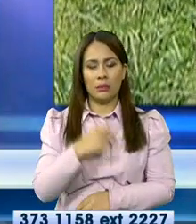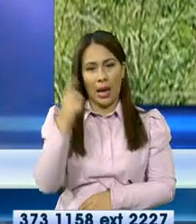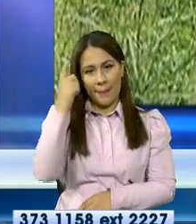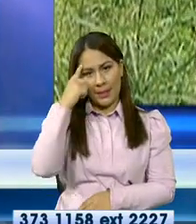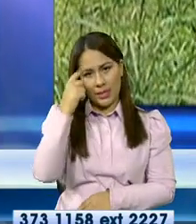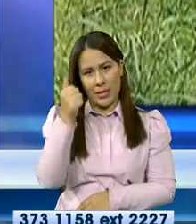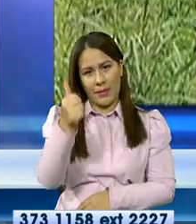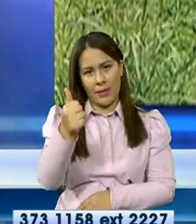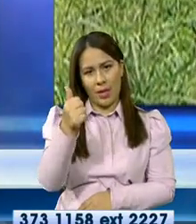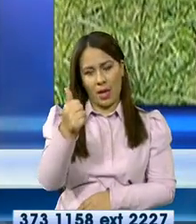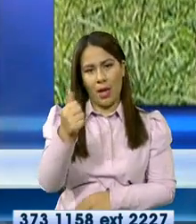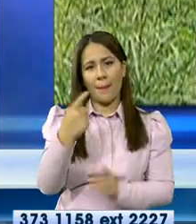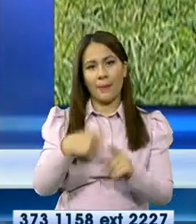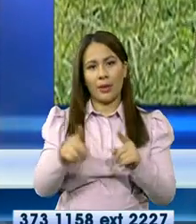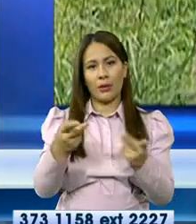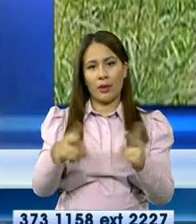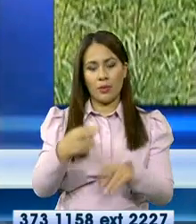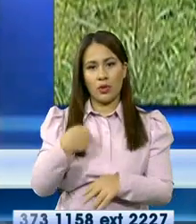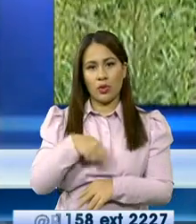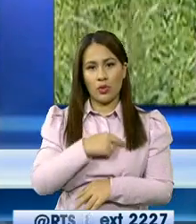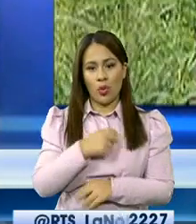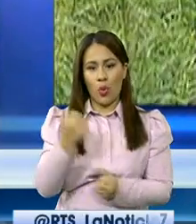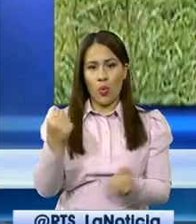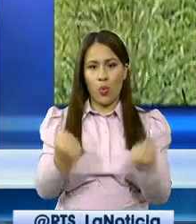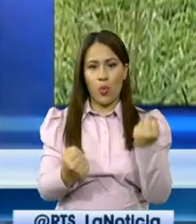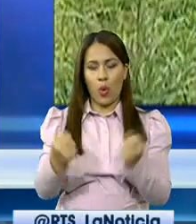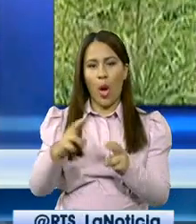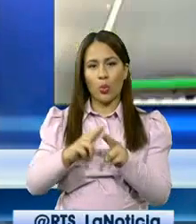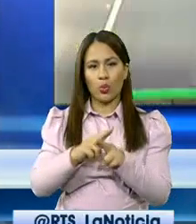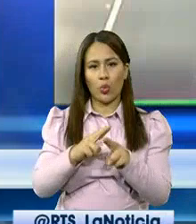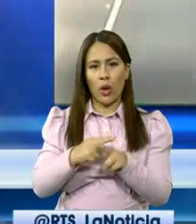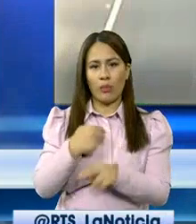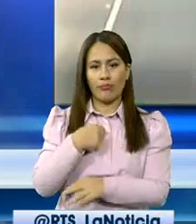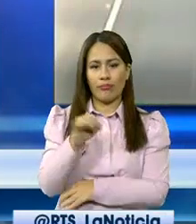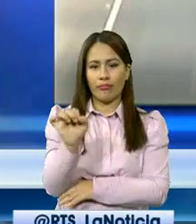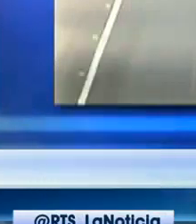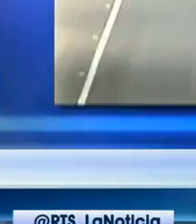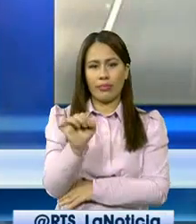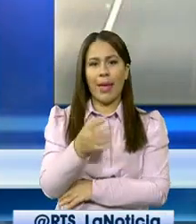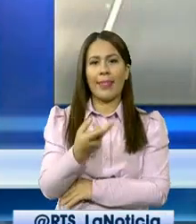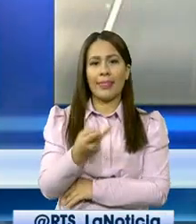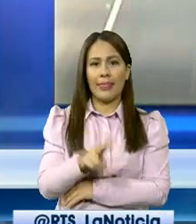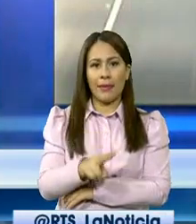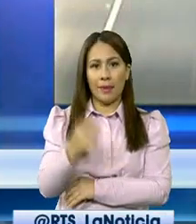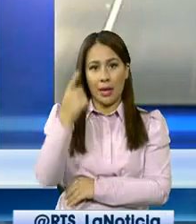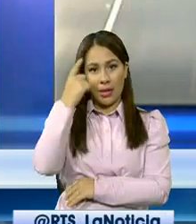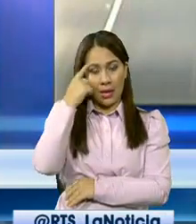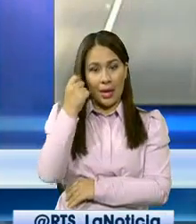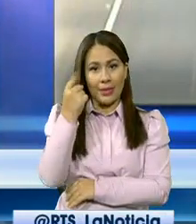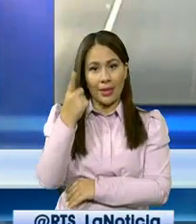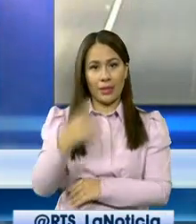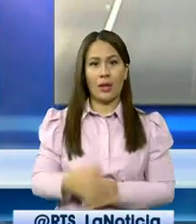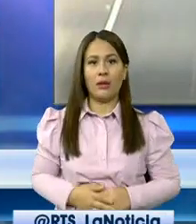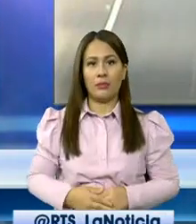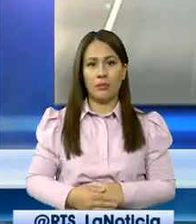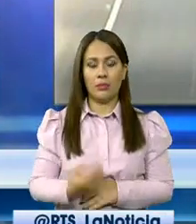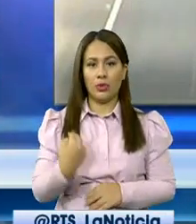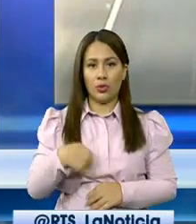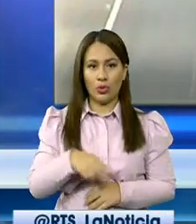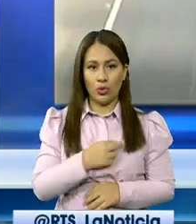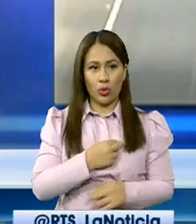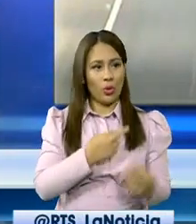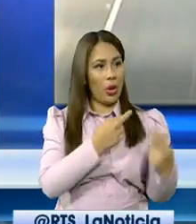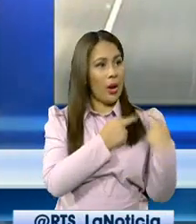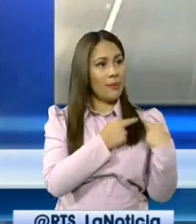bien, pero también nosotros como conductores, como usuarios de vehículos, también tenemos que ser conscientes que tenemos que llevamos por